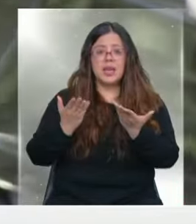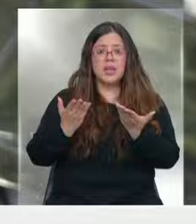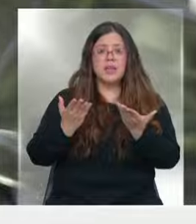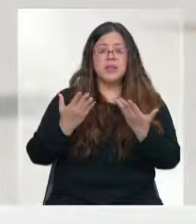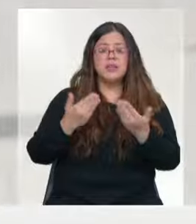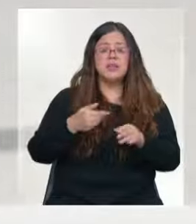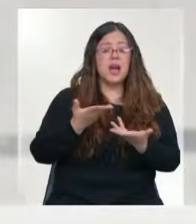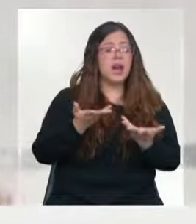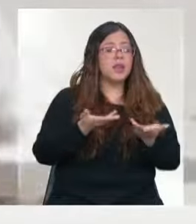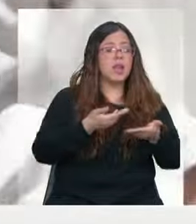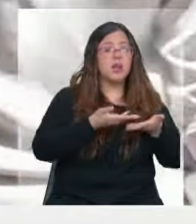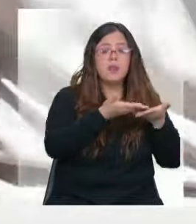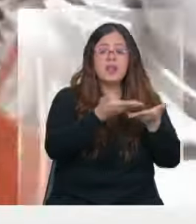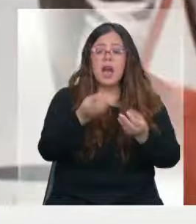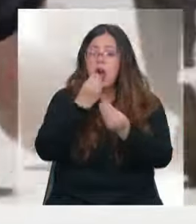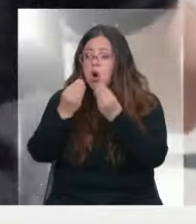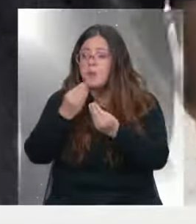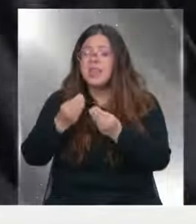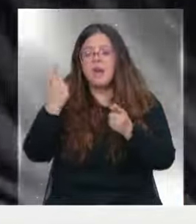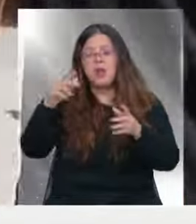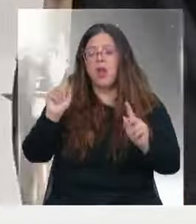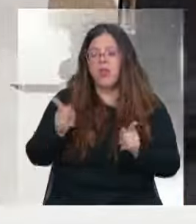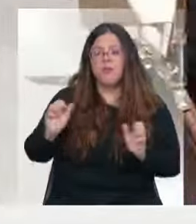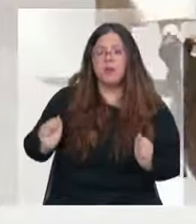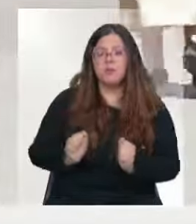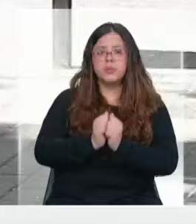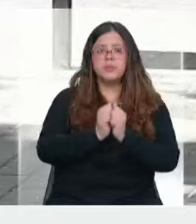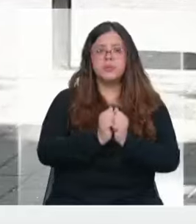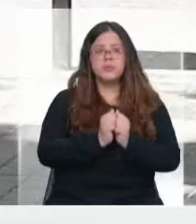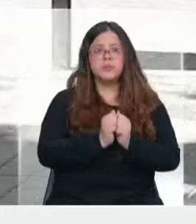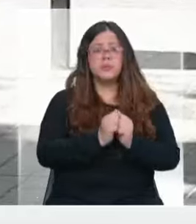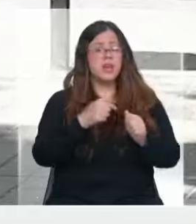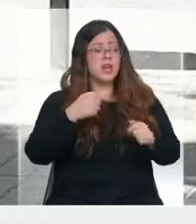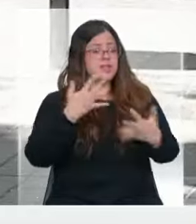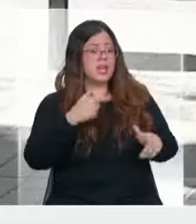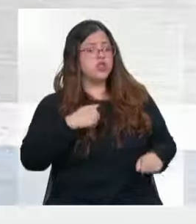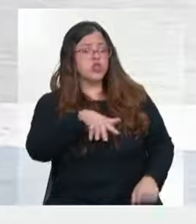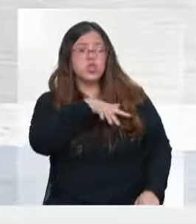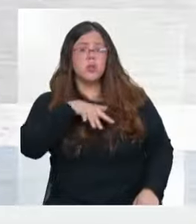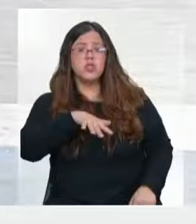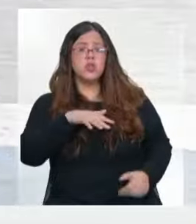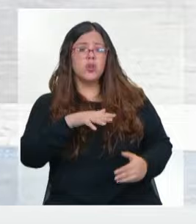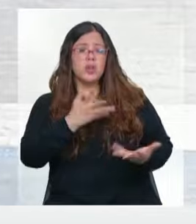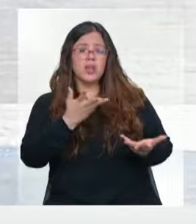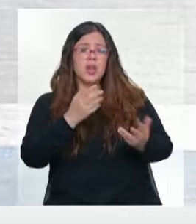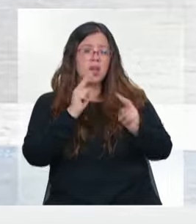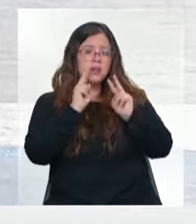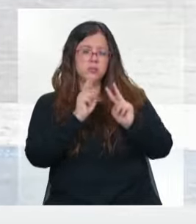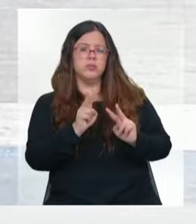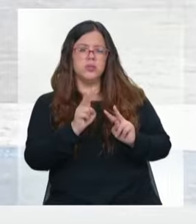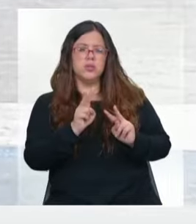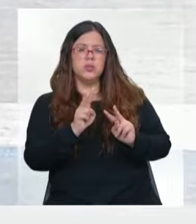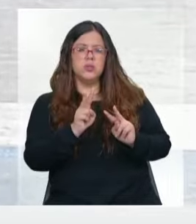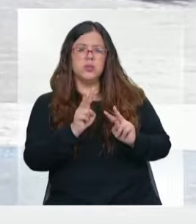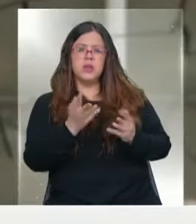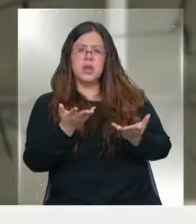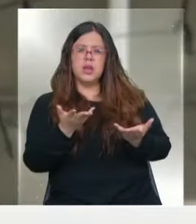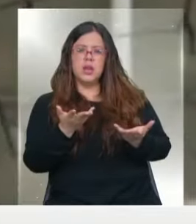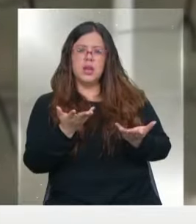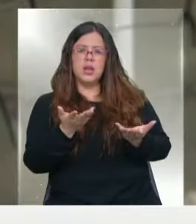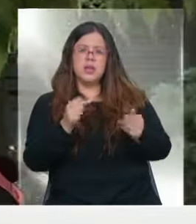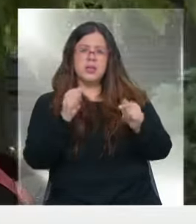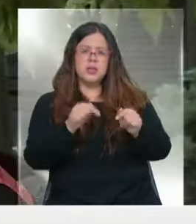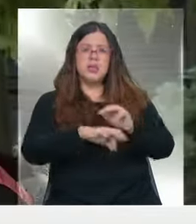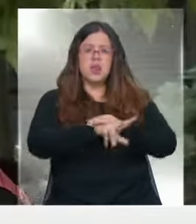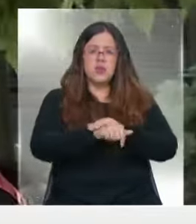acompañados. El trabajo como tal lleva su peligro. Me ha tocado situaciones que yo he pasado y veo que los están asaltando. Lo he visto